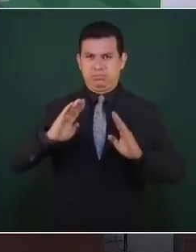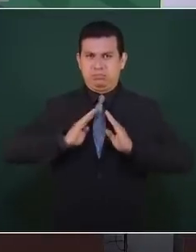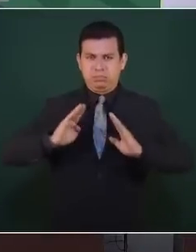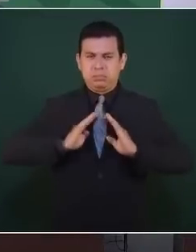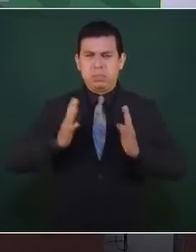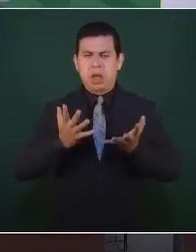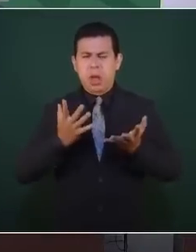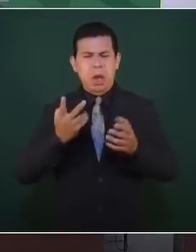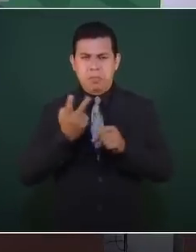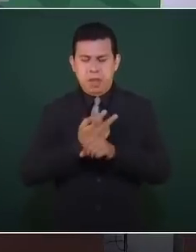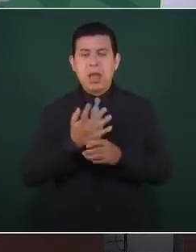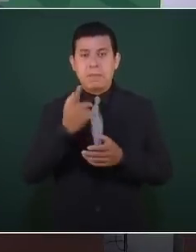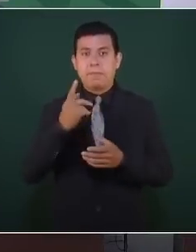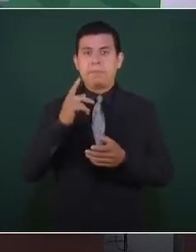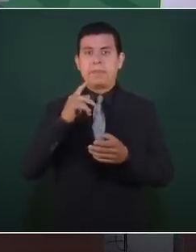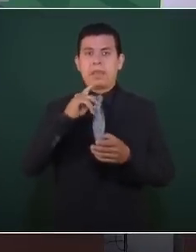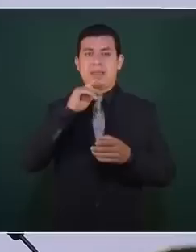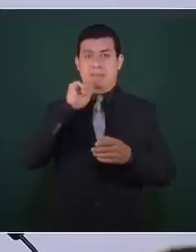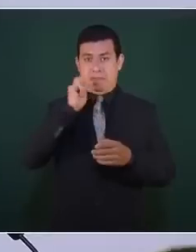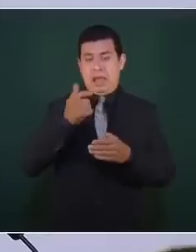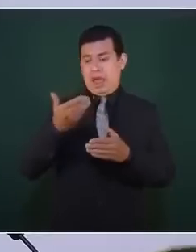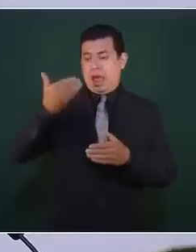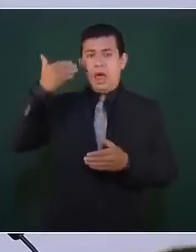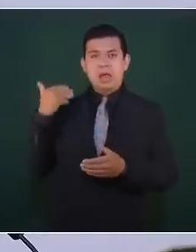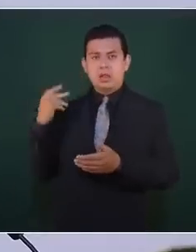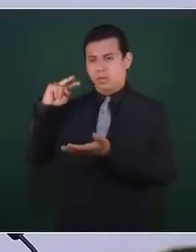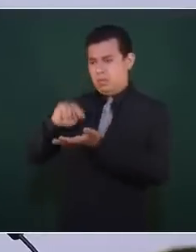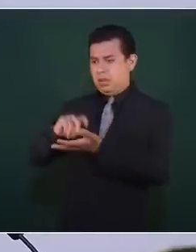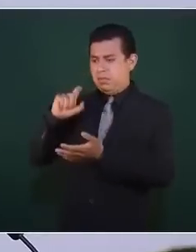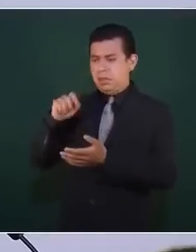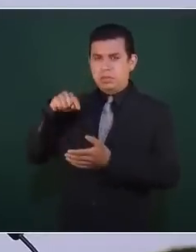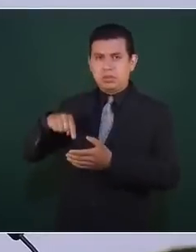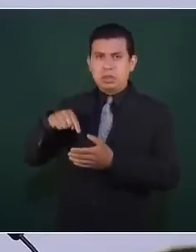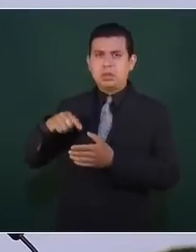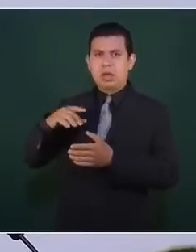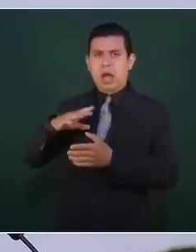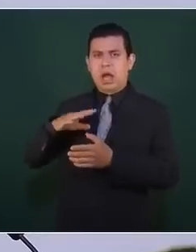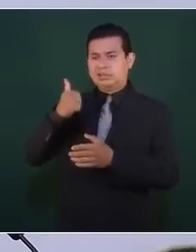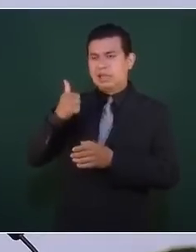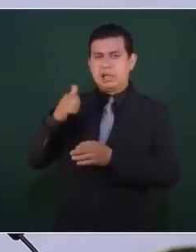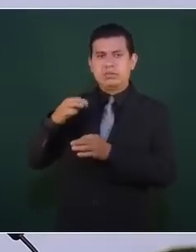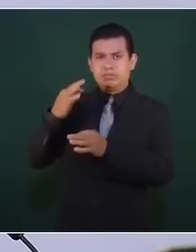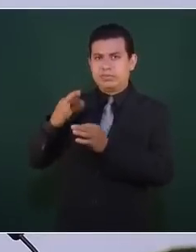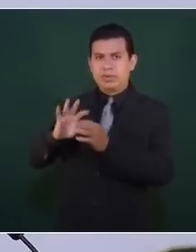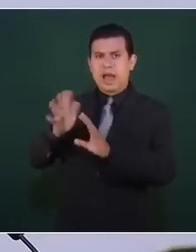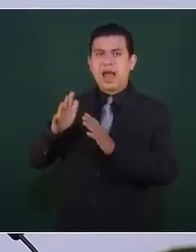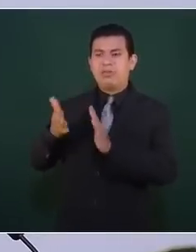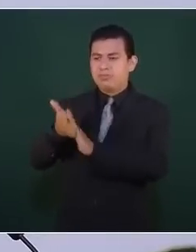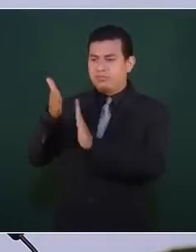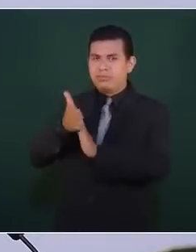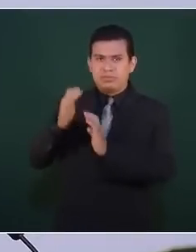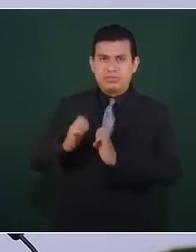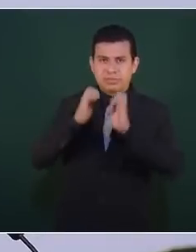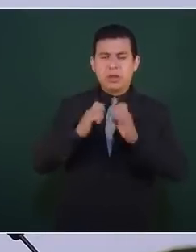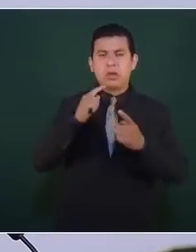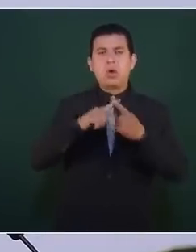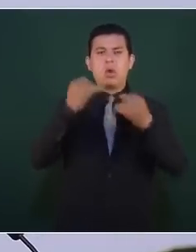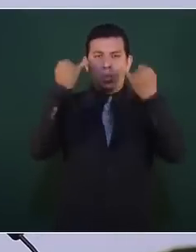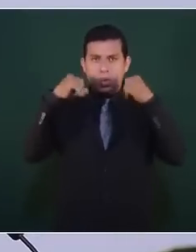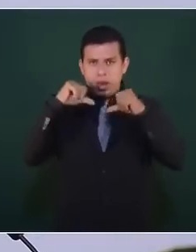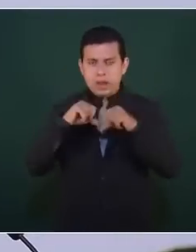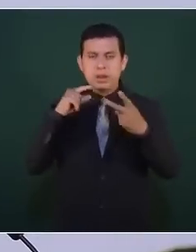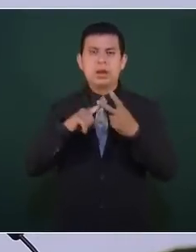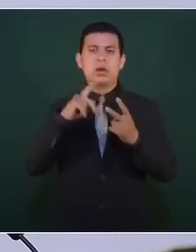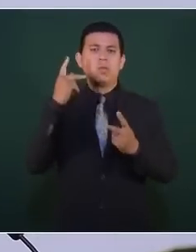del proyecto 2020 se tienen concluidas 6 de ellas en Juquila, Pochutla,